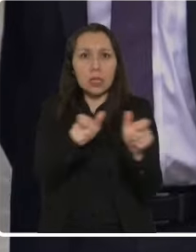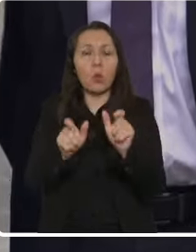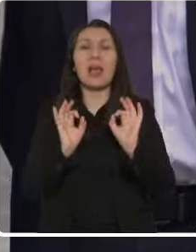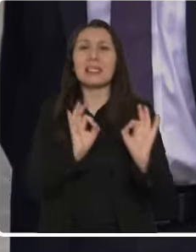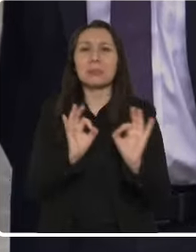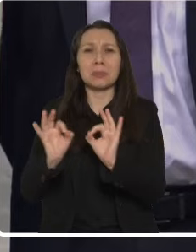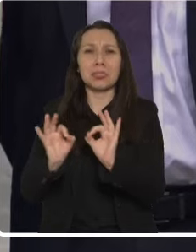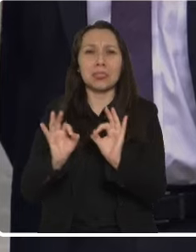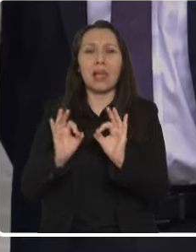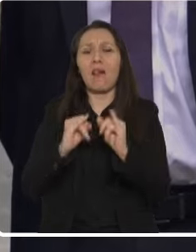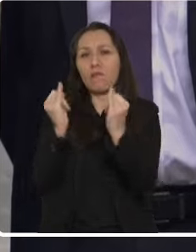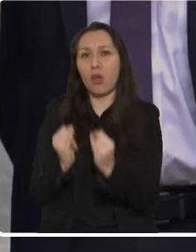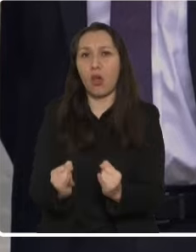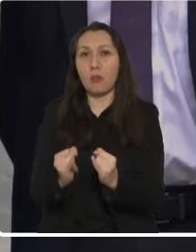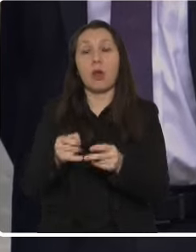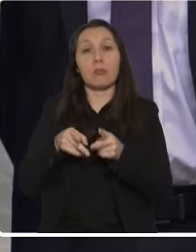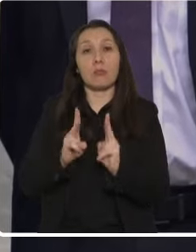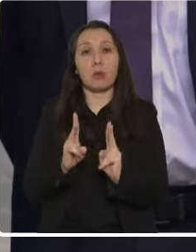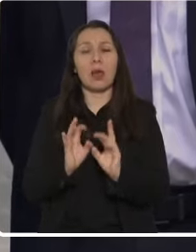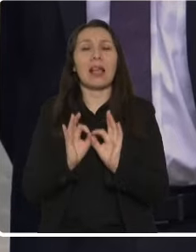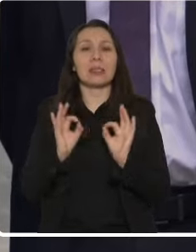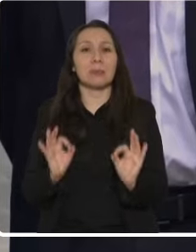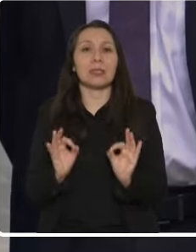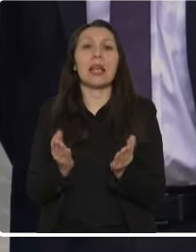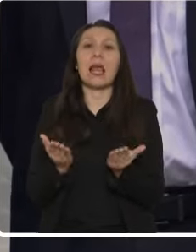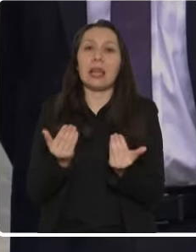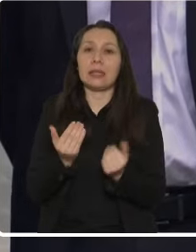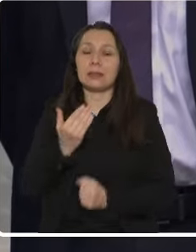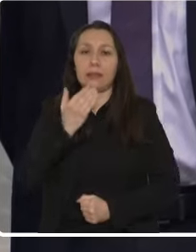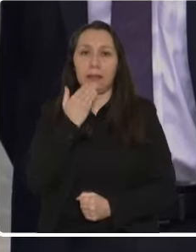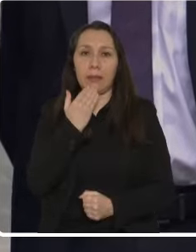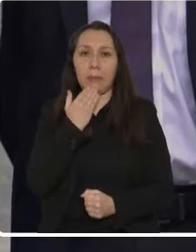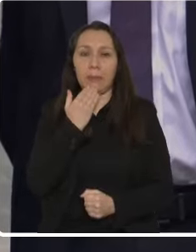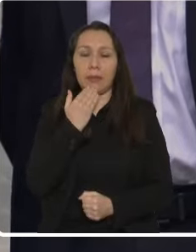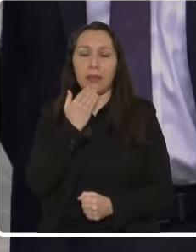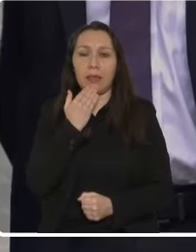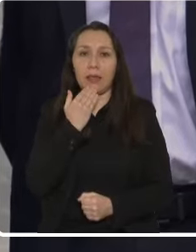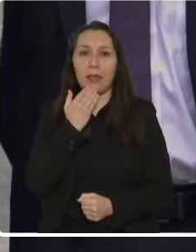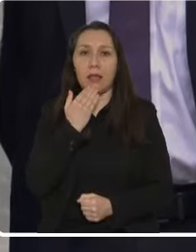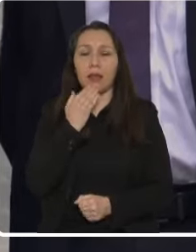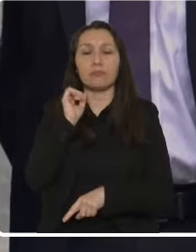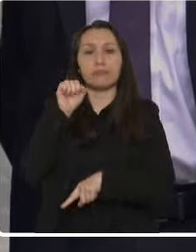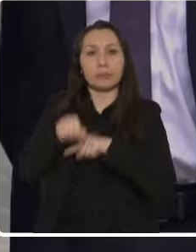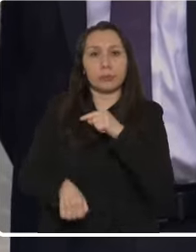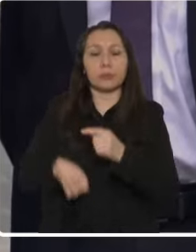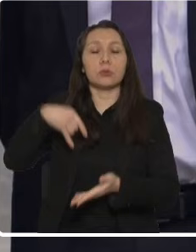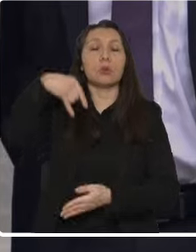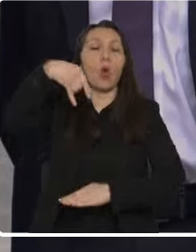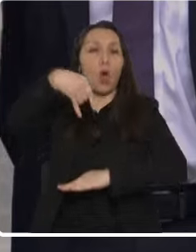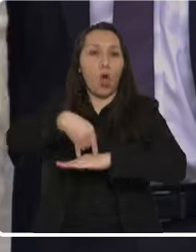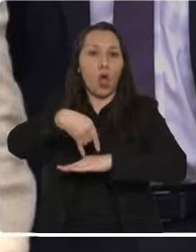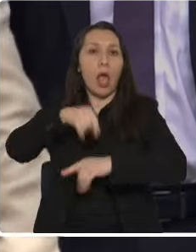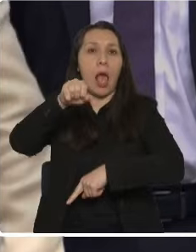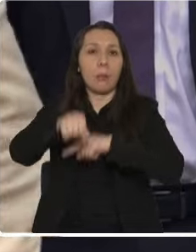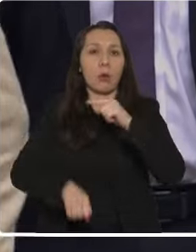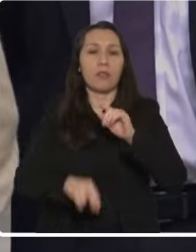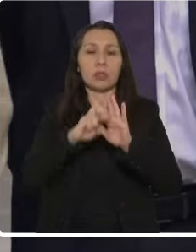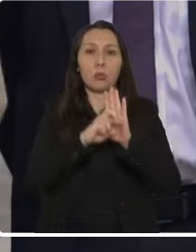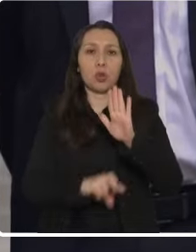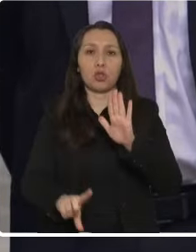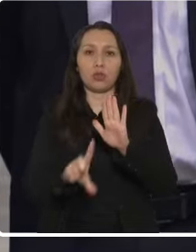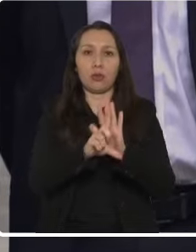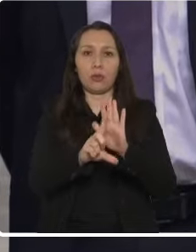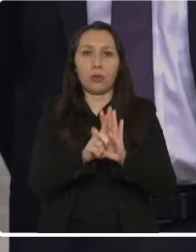especial, y estas facultades especiales necesitarán también la venia del Congreso mediante la aprobación de un proyecto de